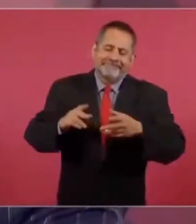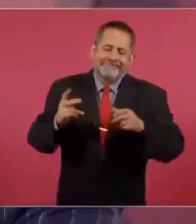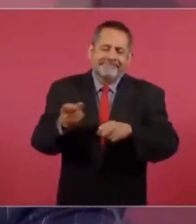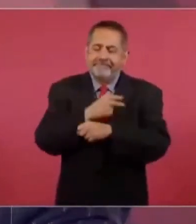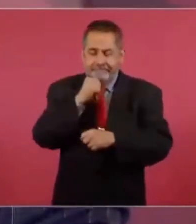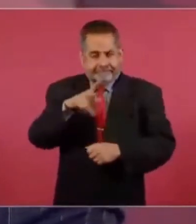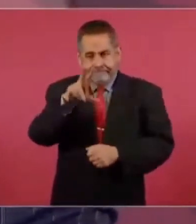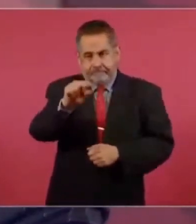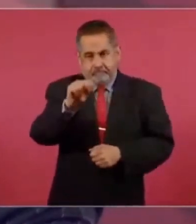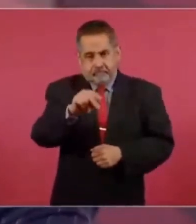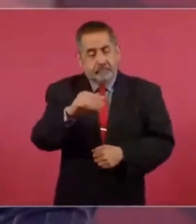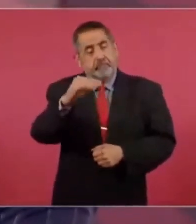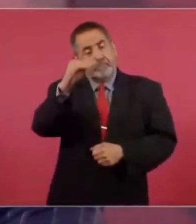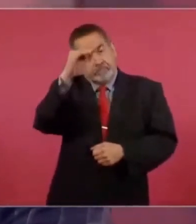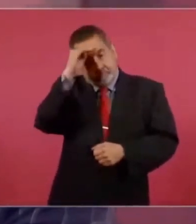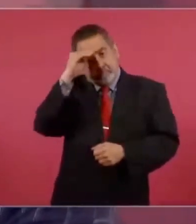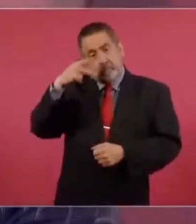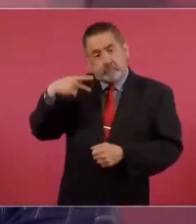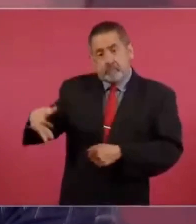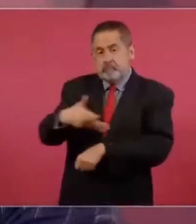Que piense en su familia,